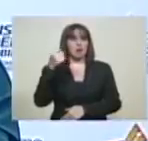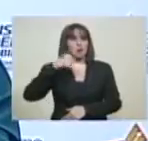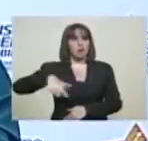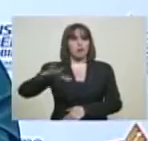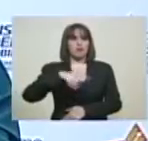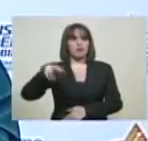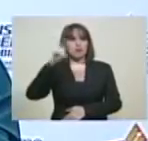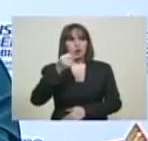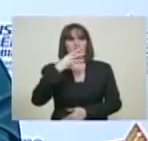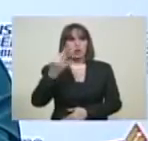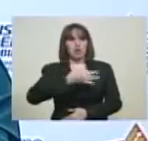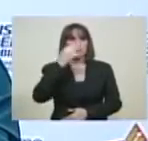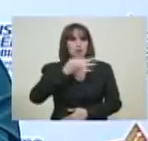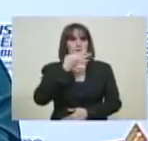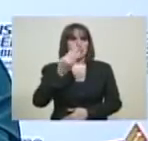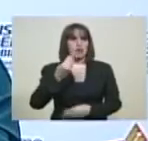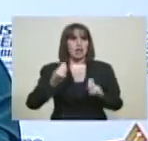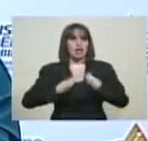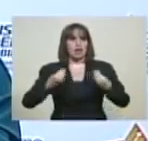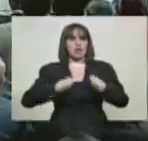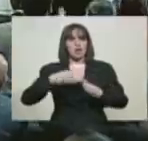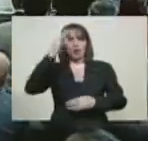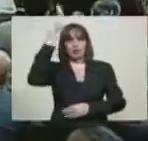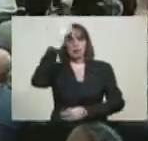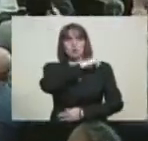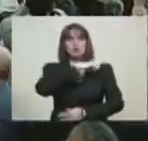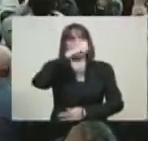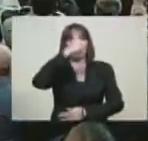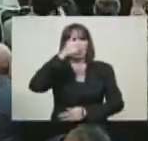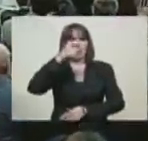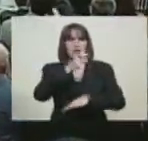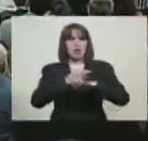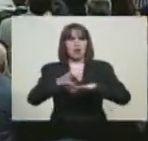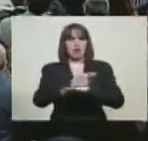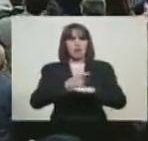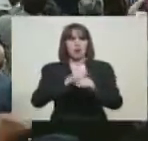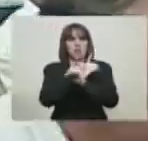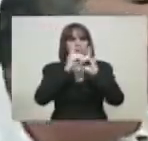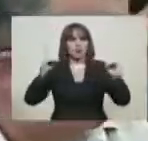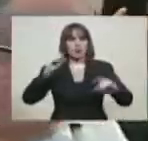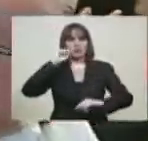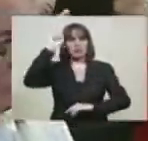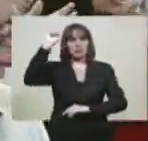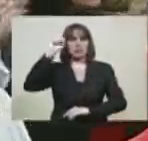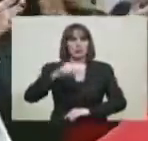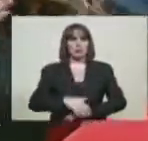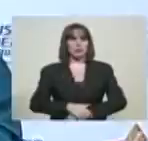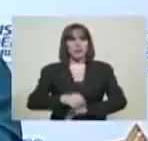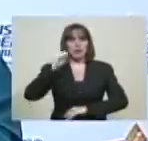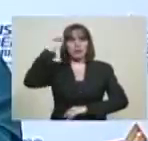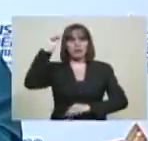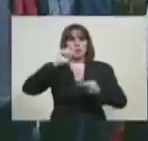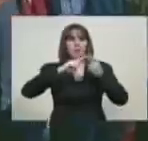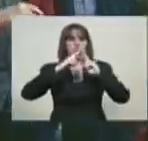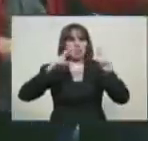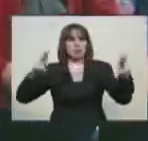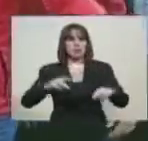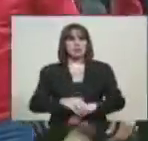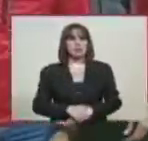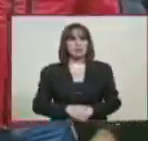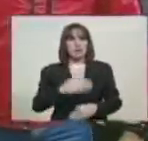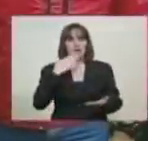gracias buenas tardes se vino el consejo federal de gobierno que viva la democracia que viva la paz